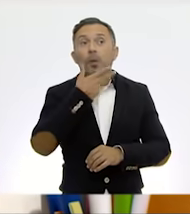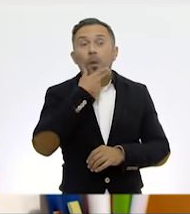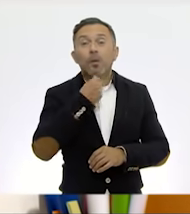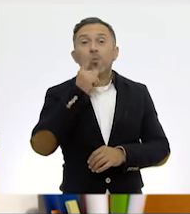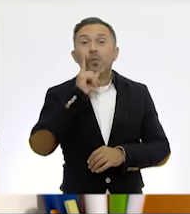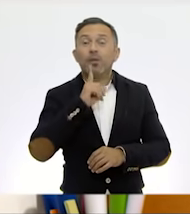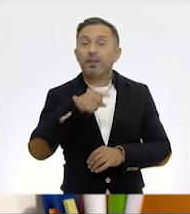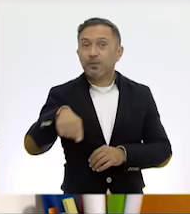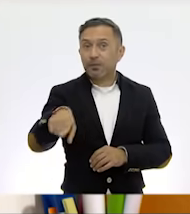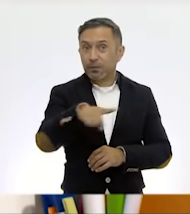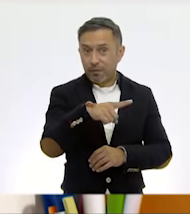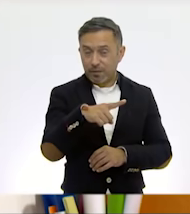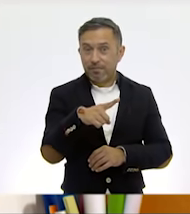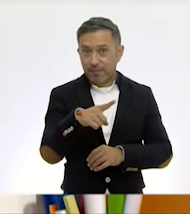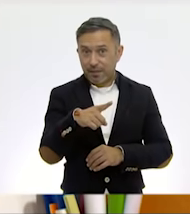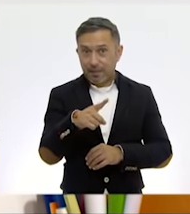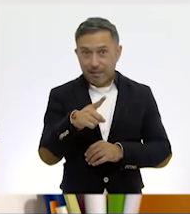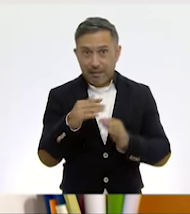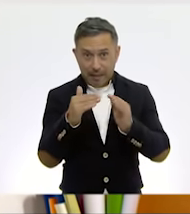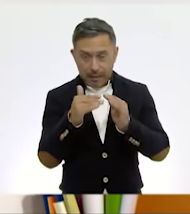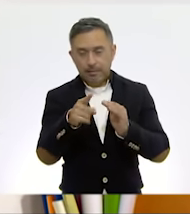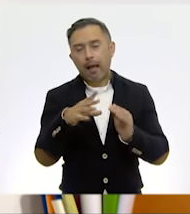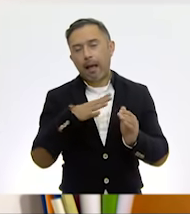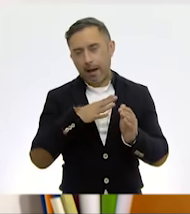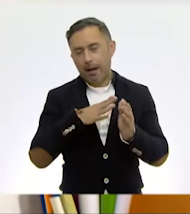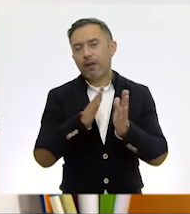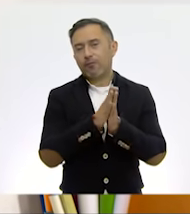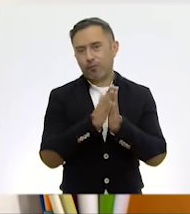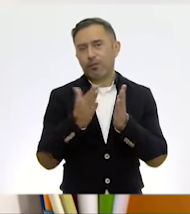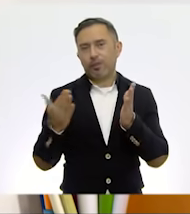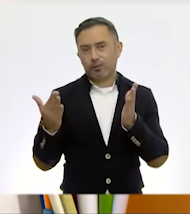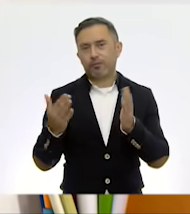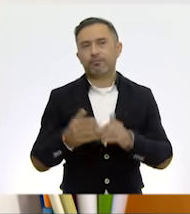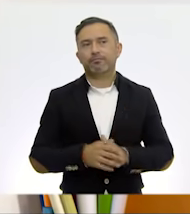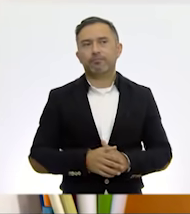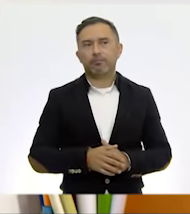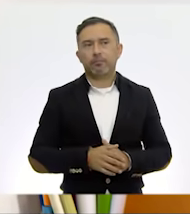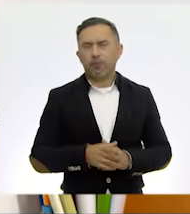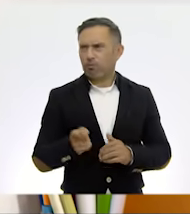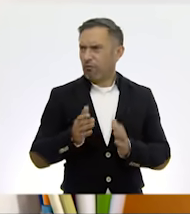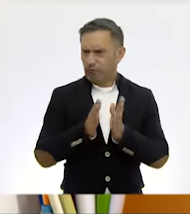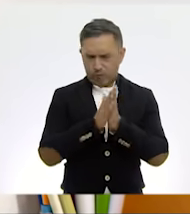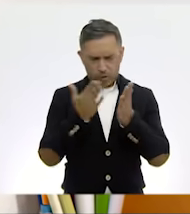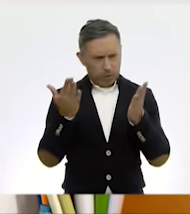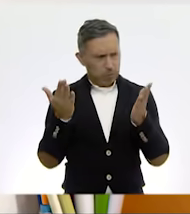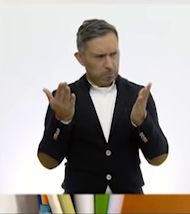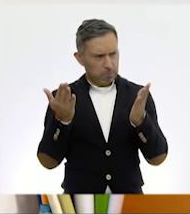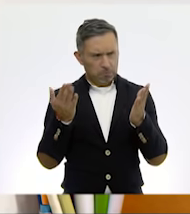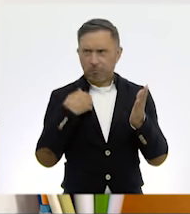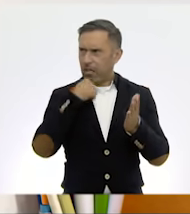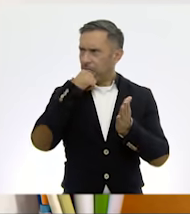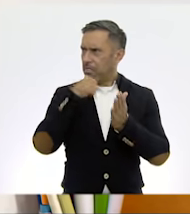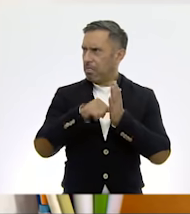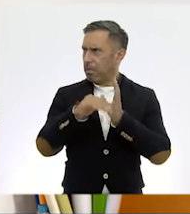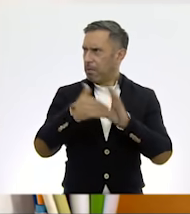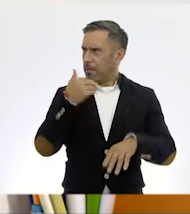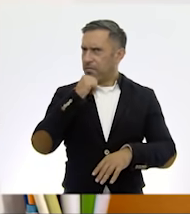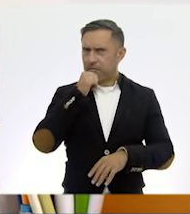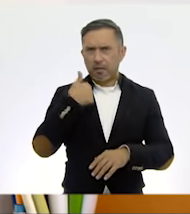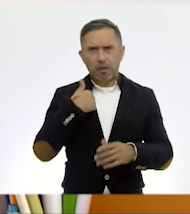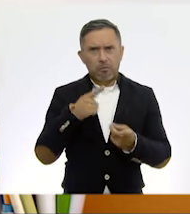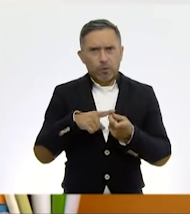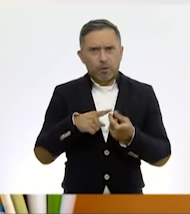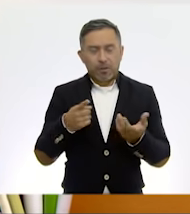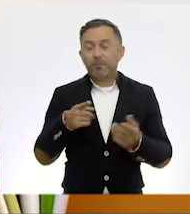tienen un folleto. En este caso no van a decir las niñas y los niños, ¿dónde? Si nunca me lo mandaste, ¿no? Pero, ¿qué crees?